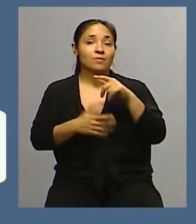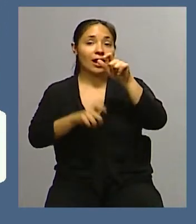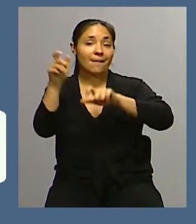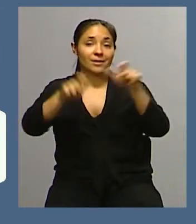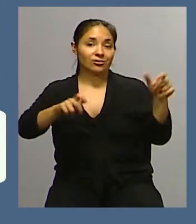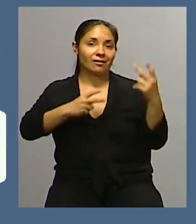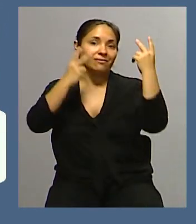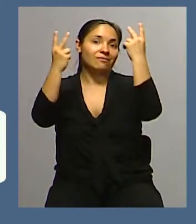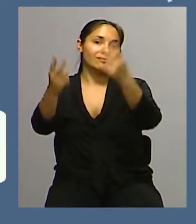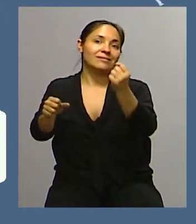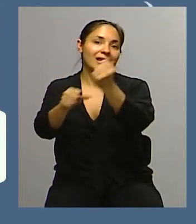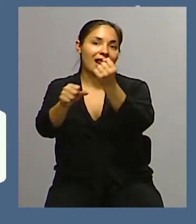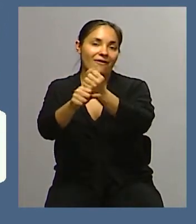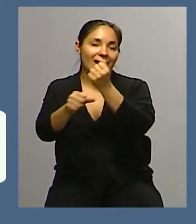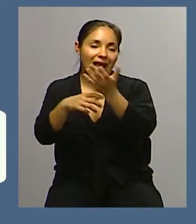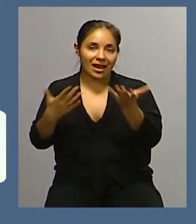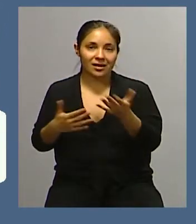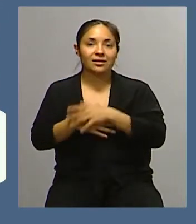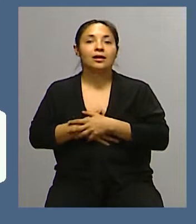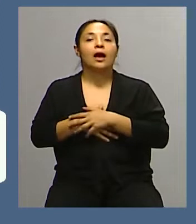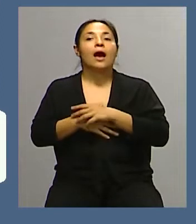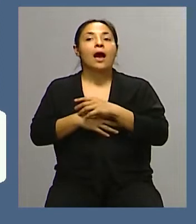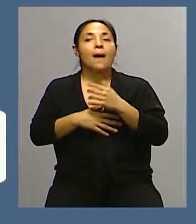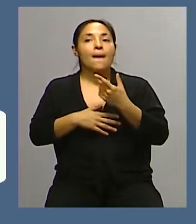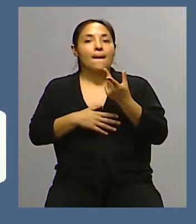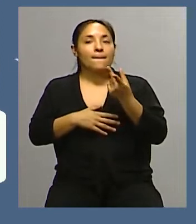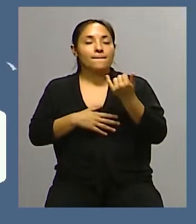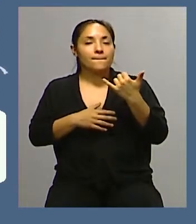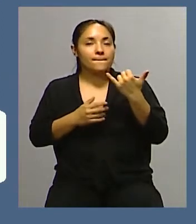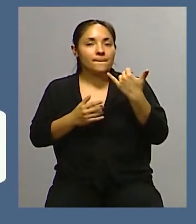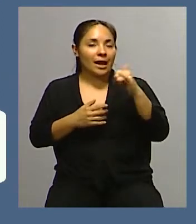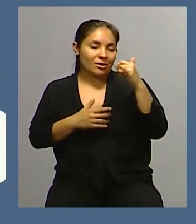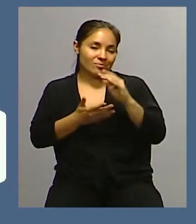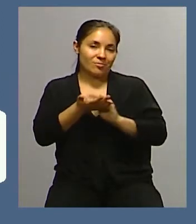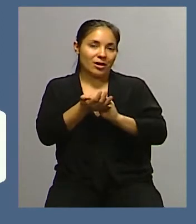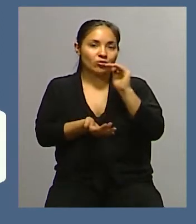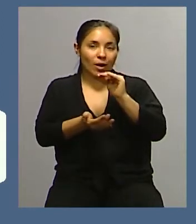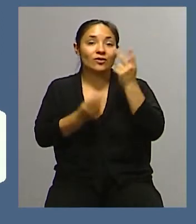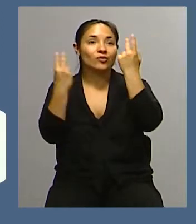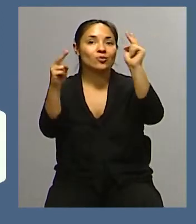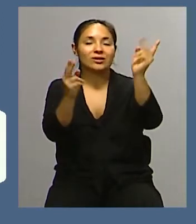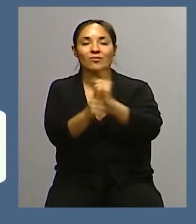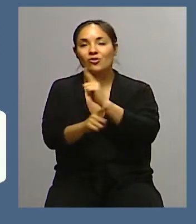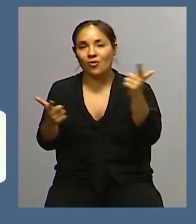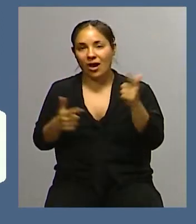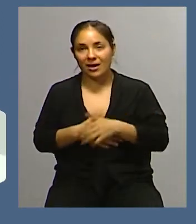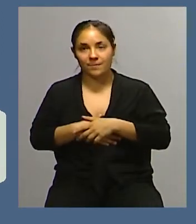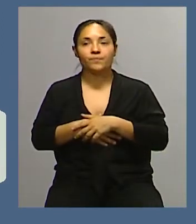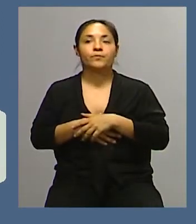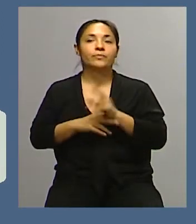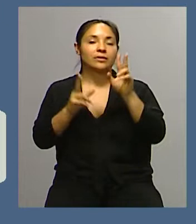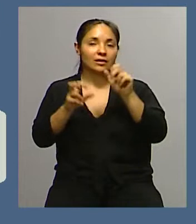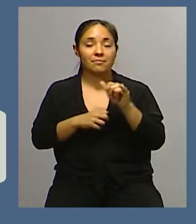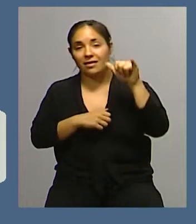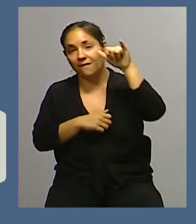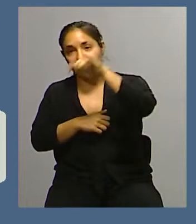trabajar ahí y no tiene presupuestos como turísticos para estas cosas, ¿no? El tema de la movilidad y